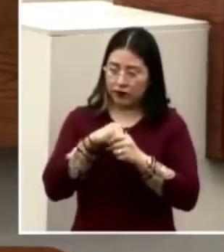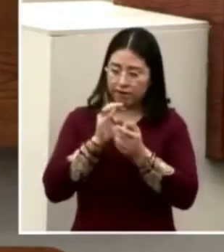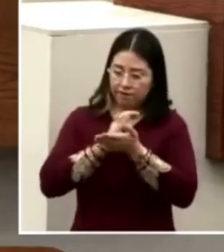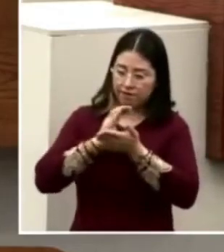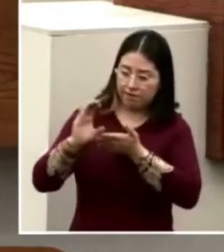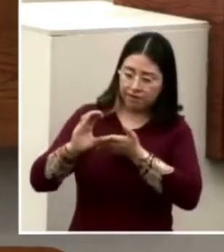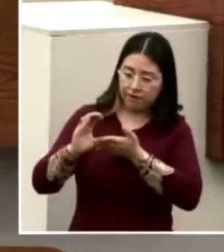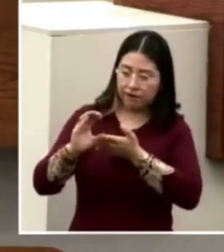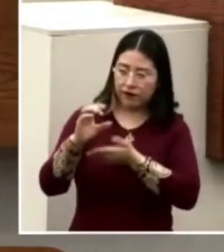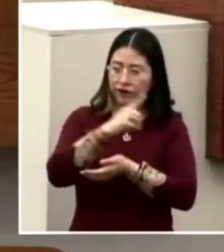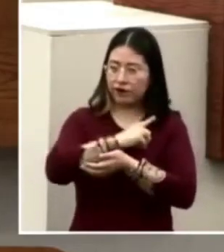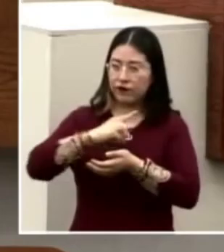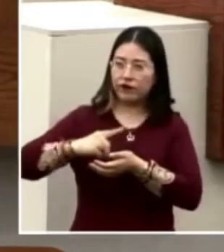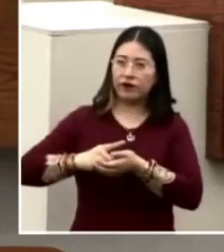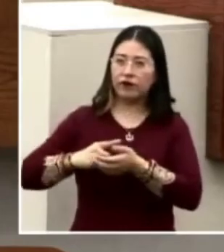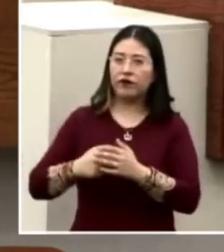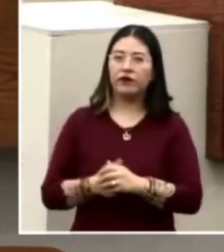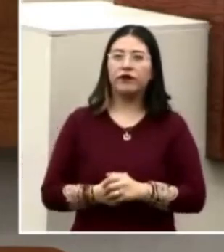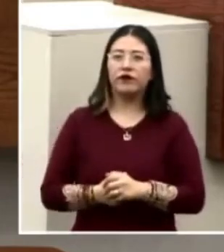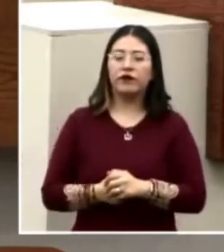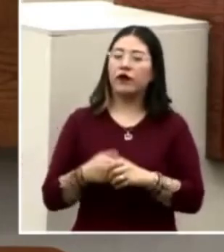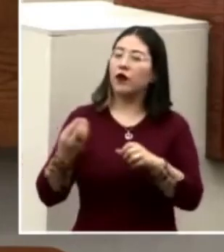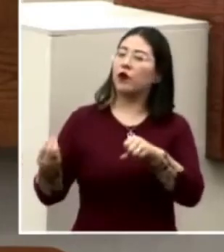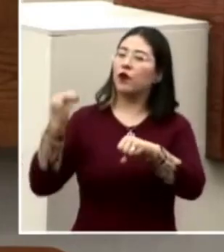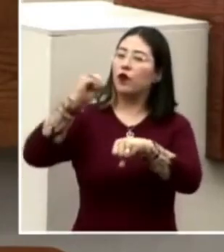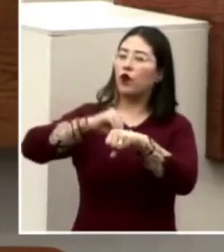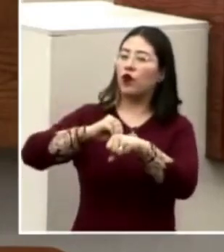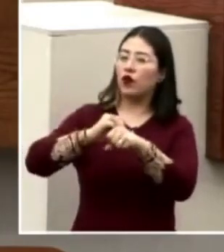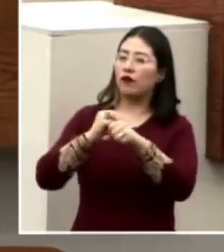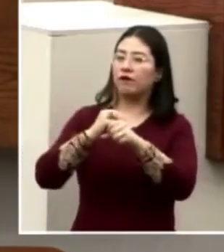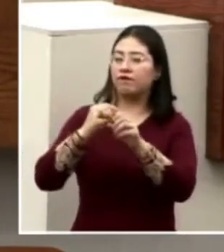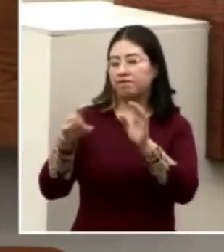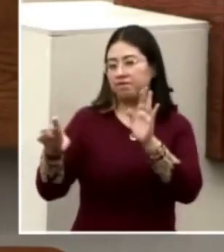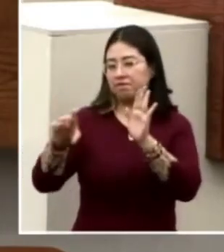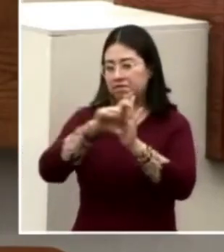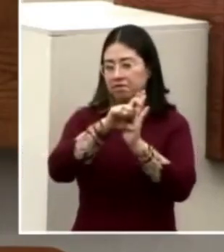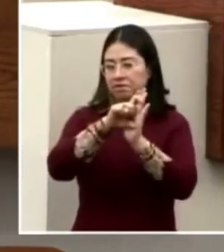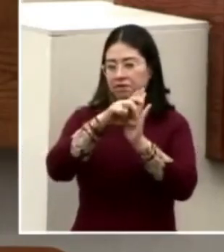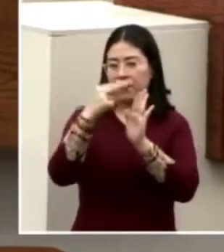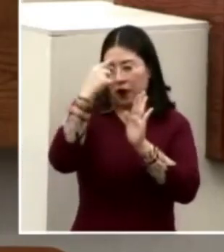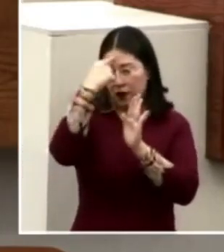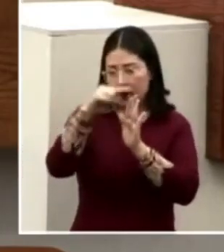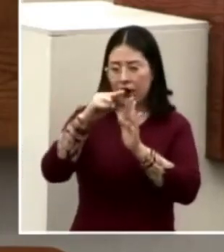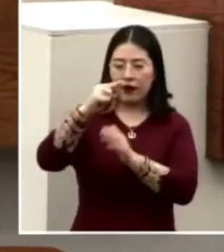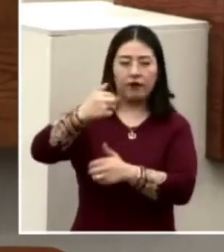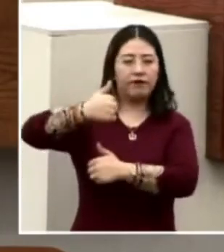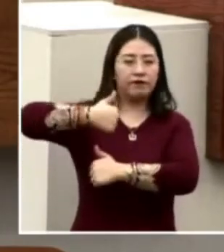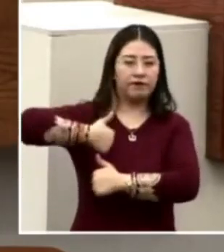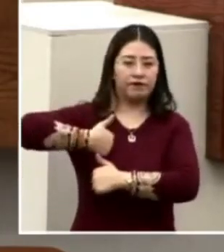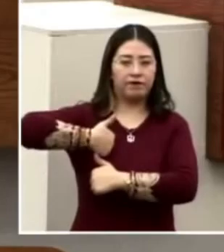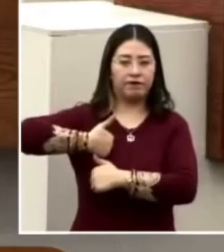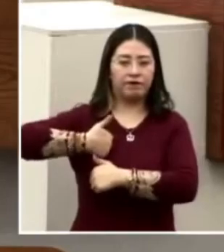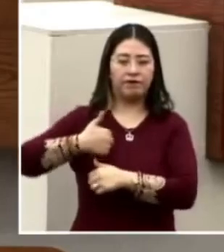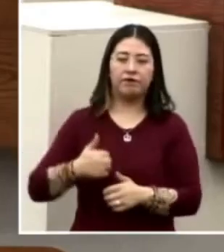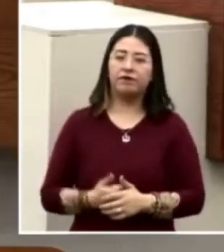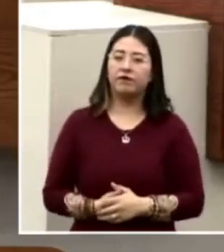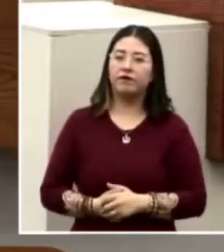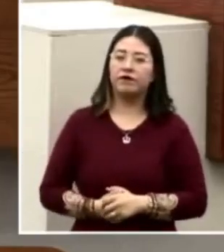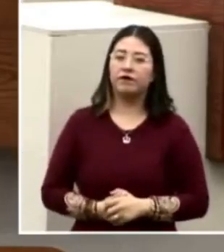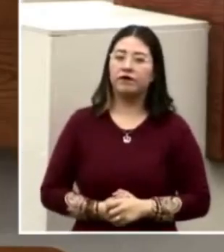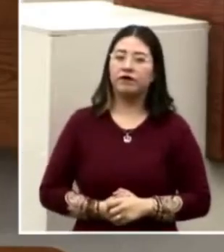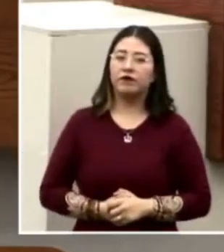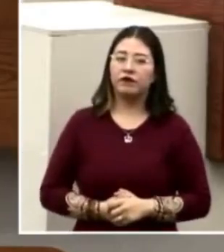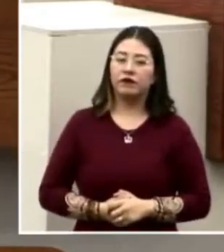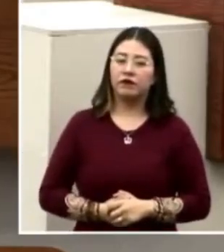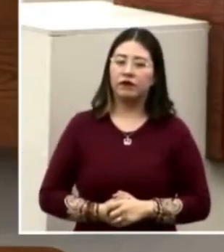serán o están etiquetados ya para las Fuerzas Armadas. El